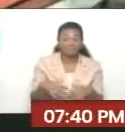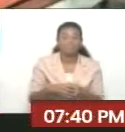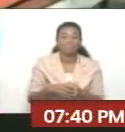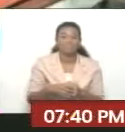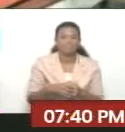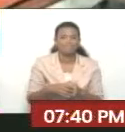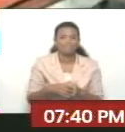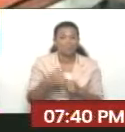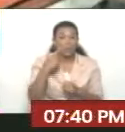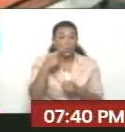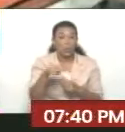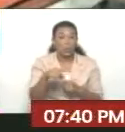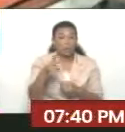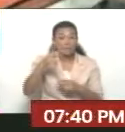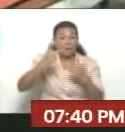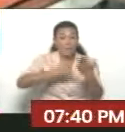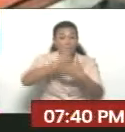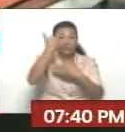Oye, el equipo de producción